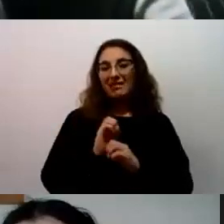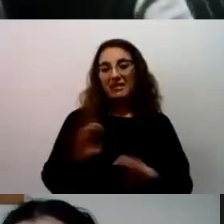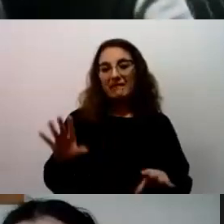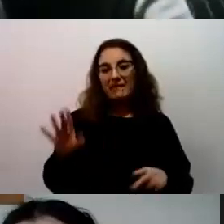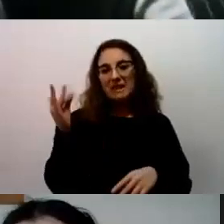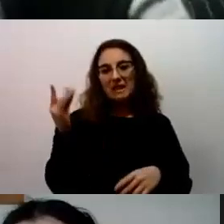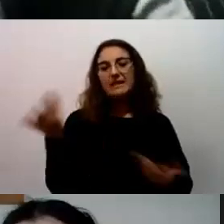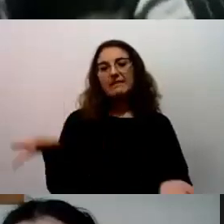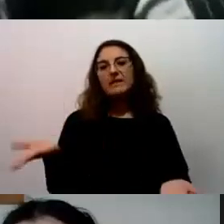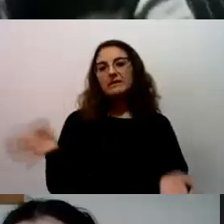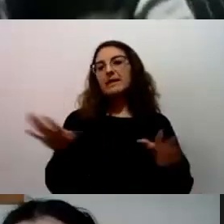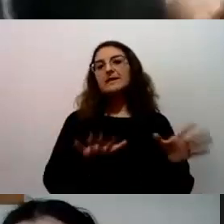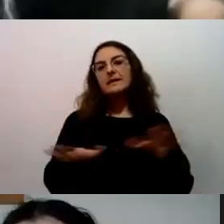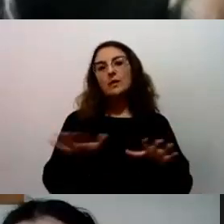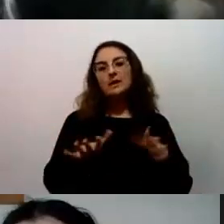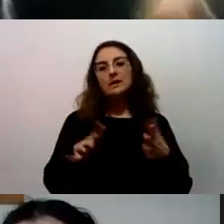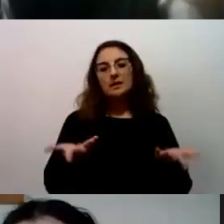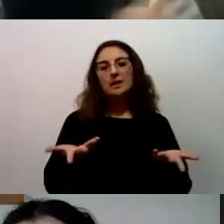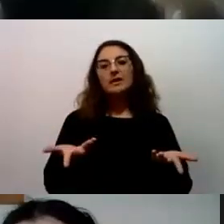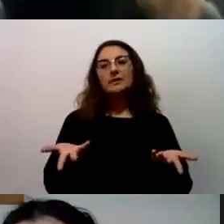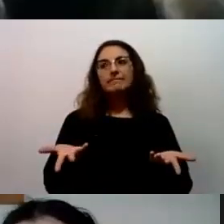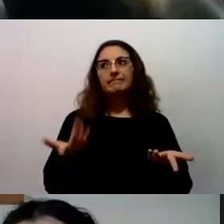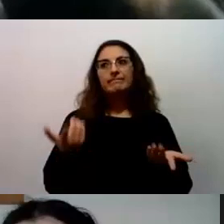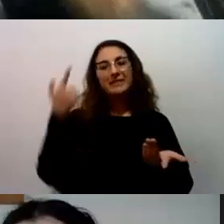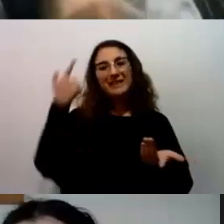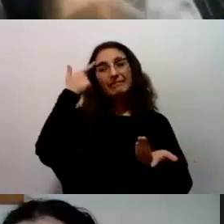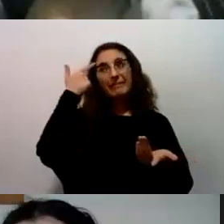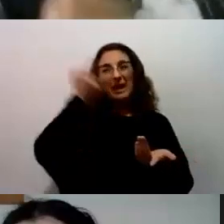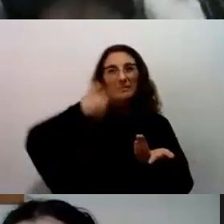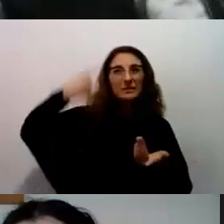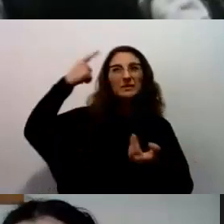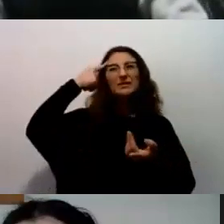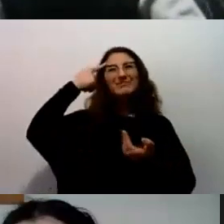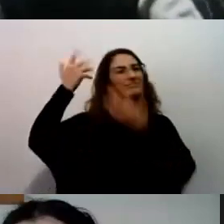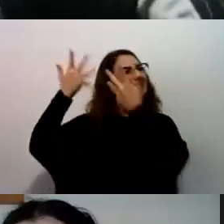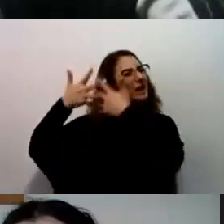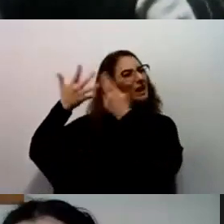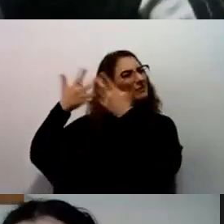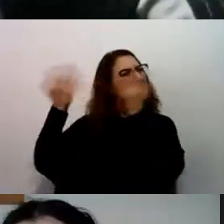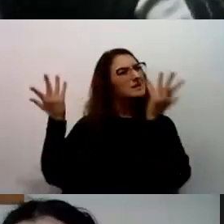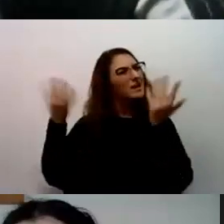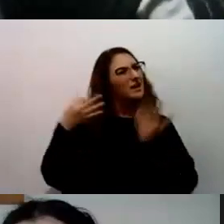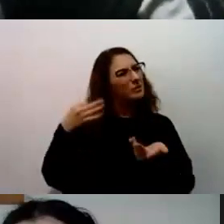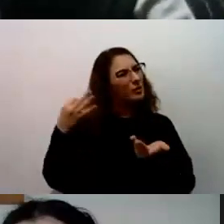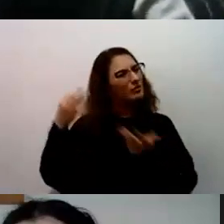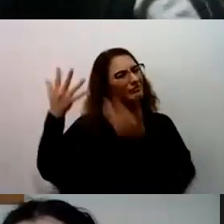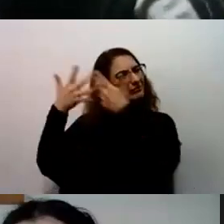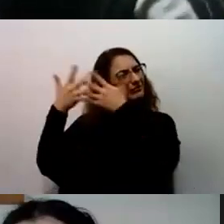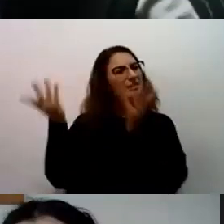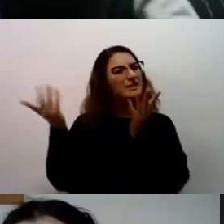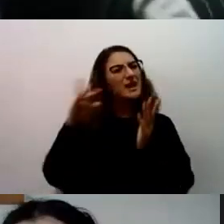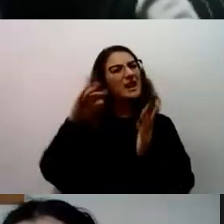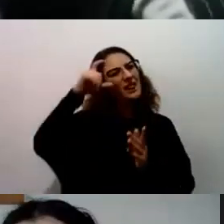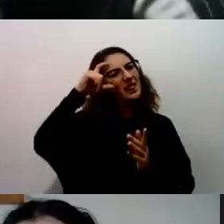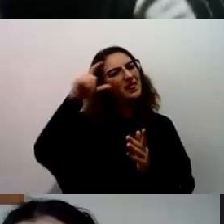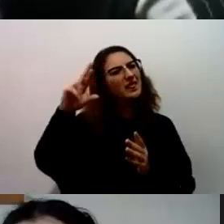una situación que obliga a hacernos un replanteo con respecto a este decreto